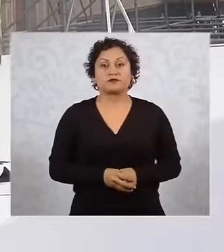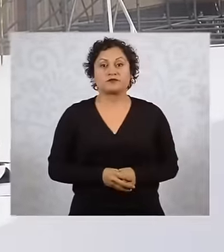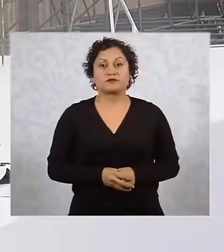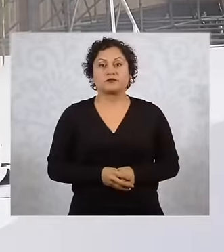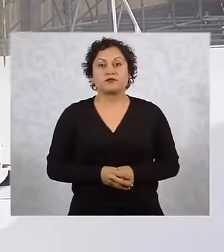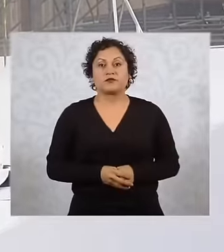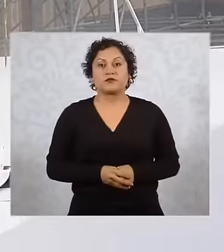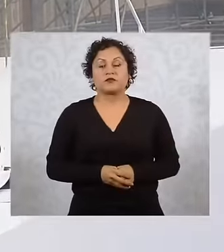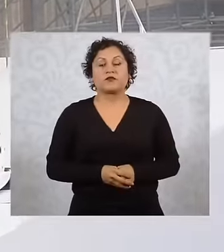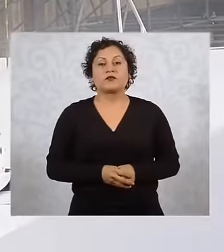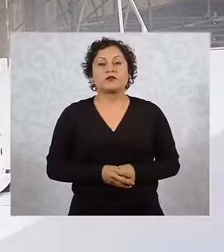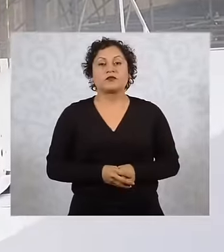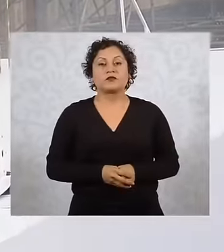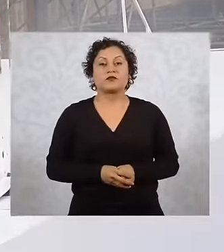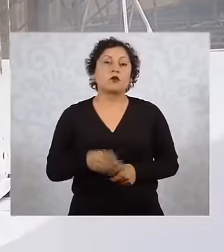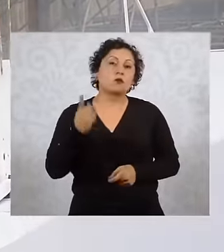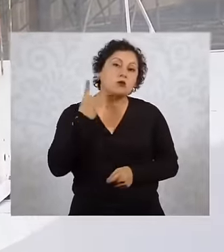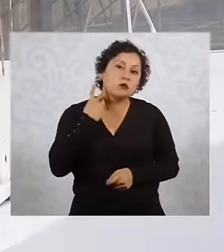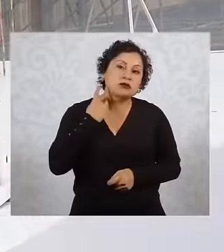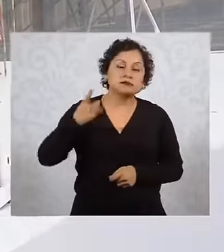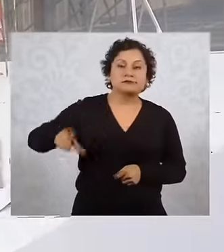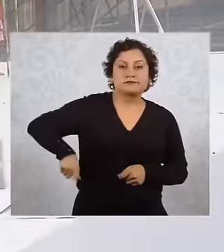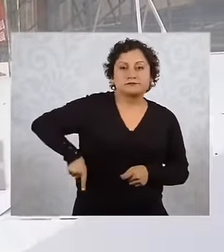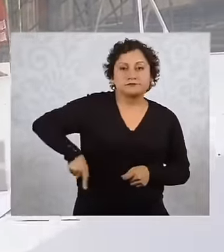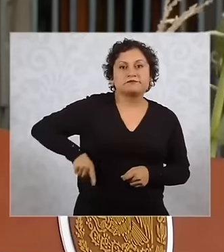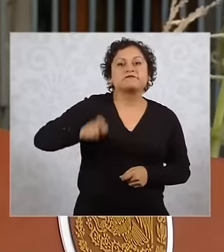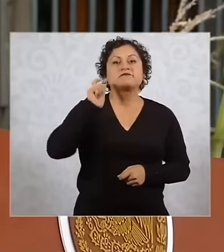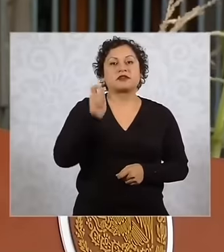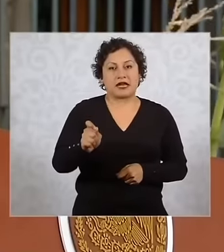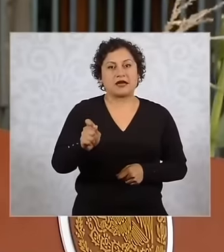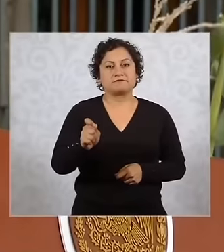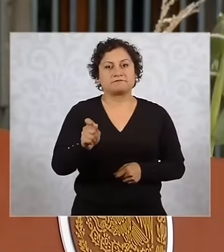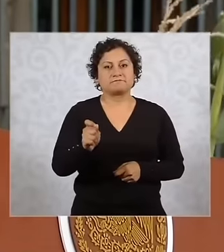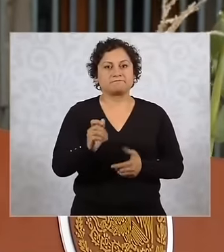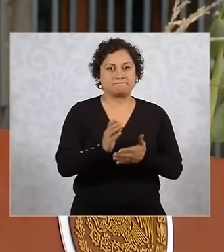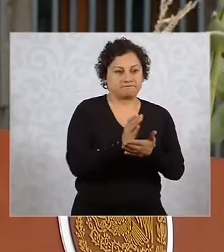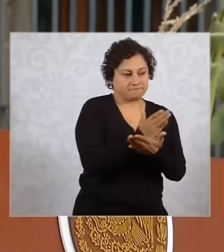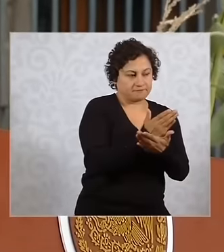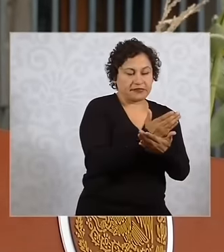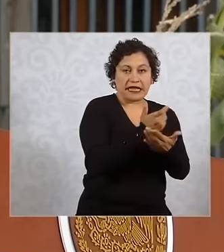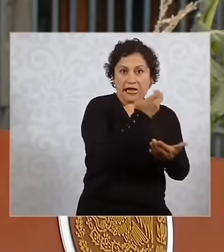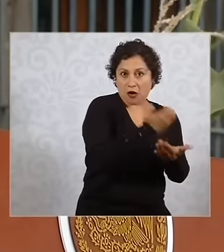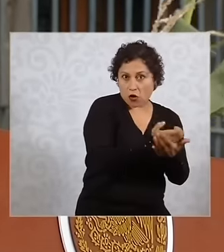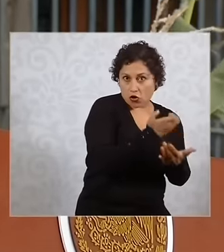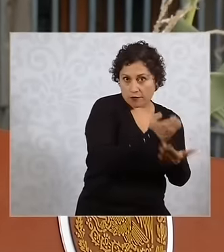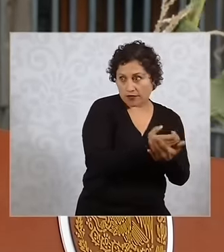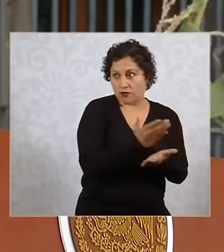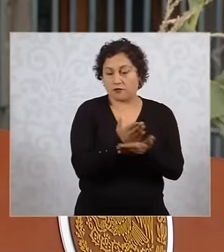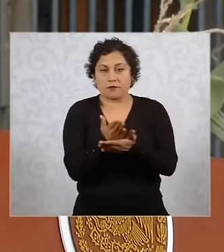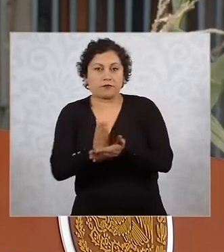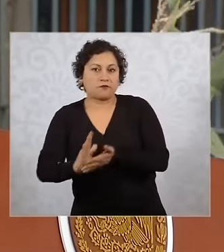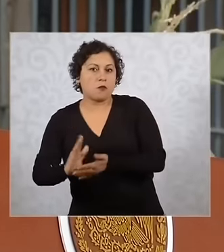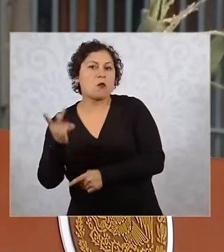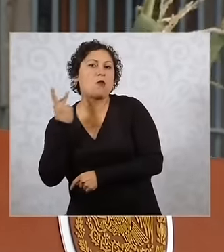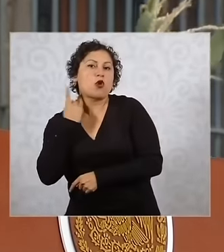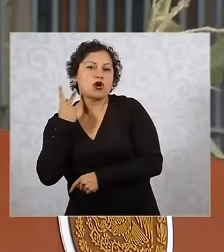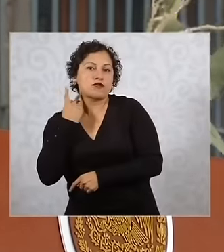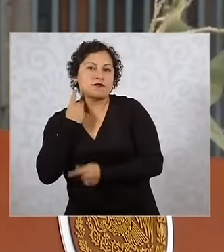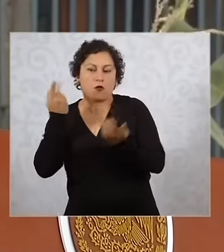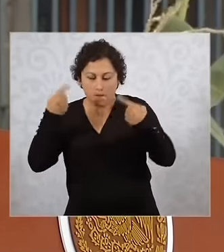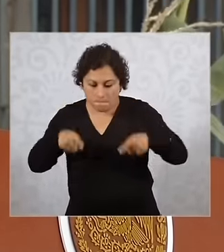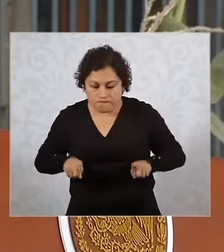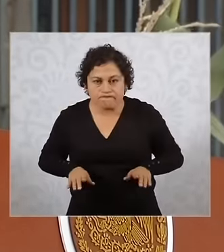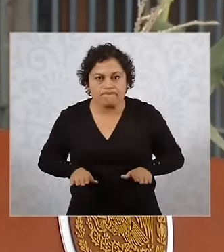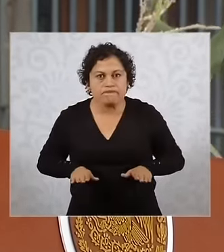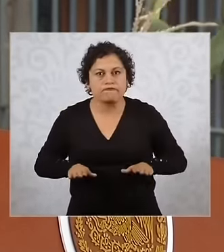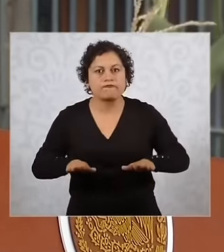gobernaremos con la obligada división entre el poder económico y el poder político. Nunca